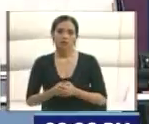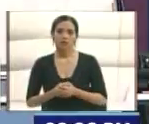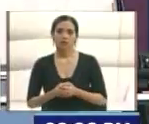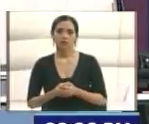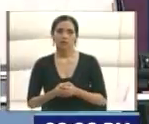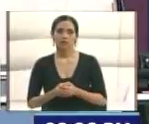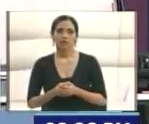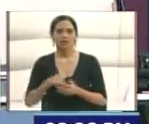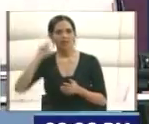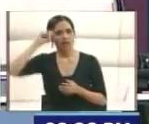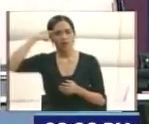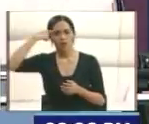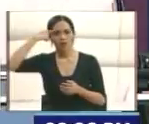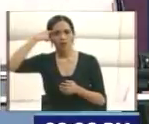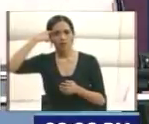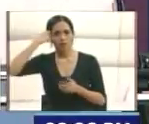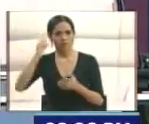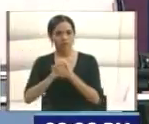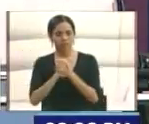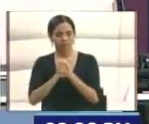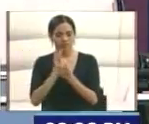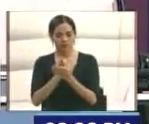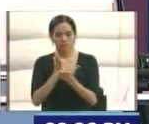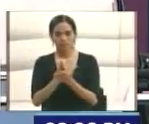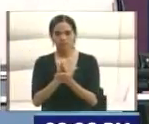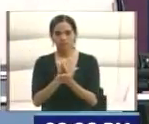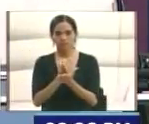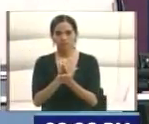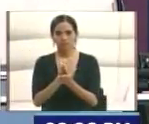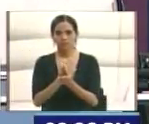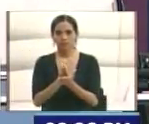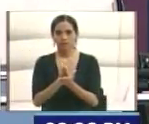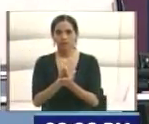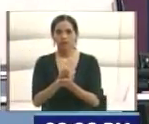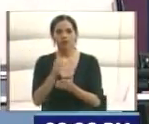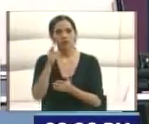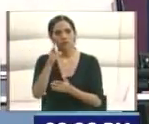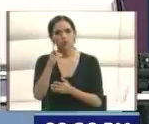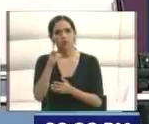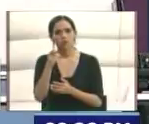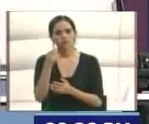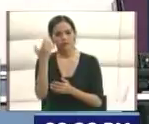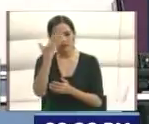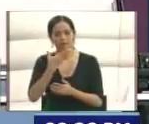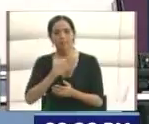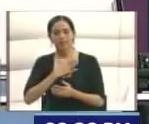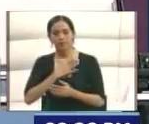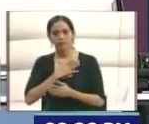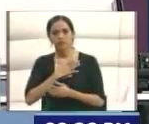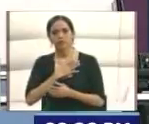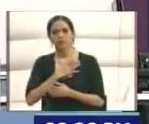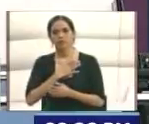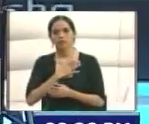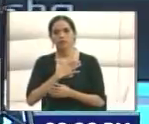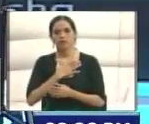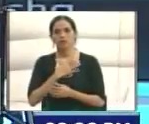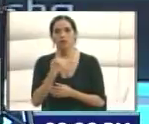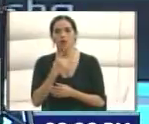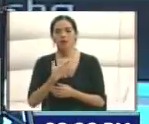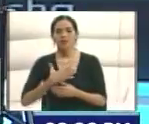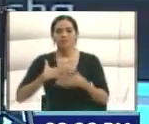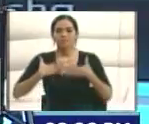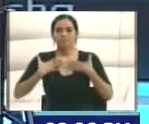te recordaremos compadre siempre serás para nosotros un una inspiración